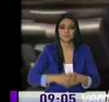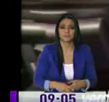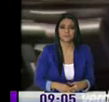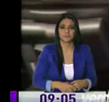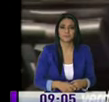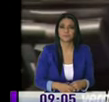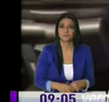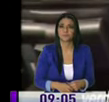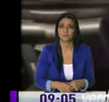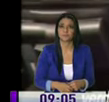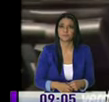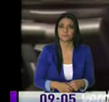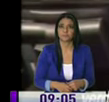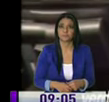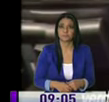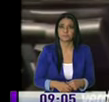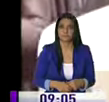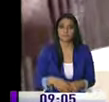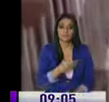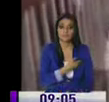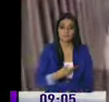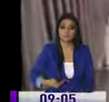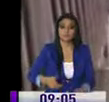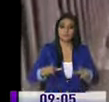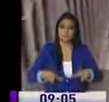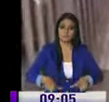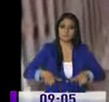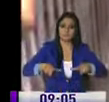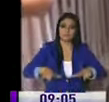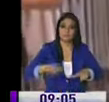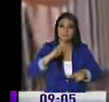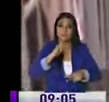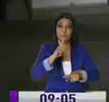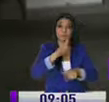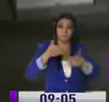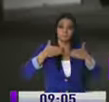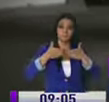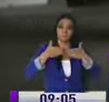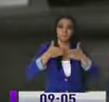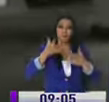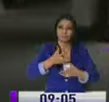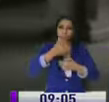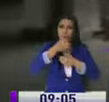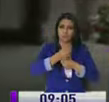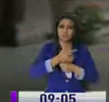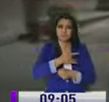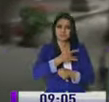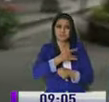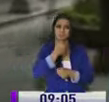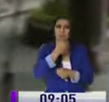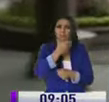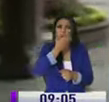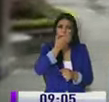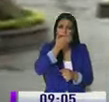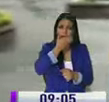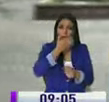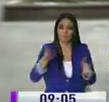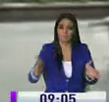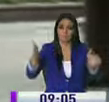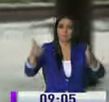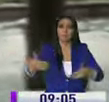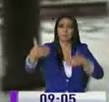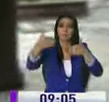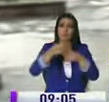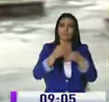verdaderamente el mandatario insistió en que cuando parte de su equipo de seguridad sintió una alta temperatura en la pared